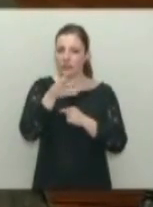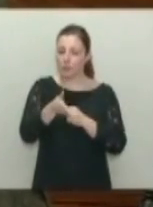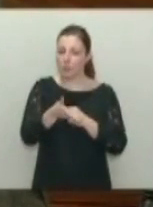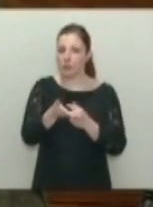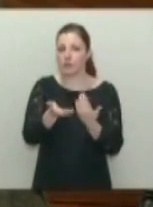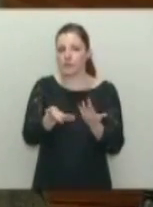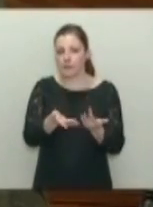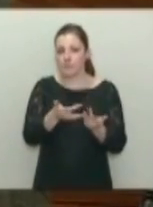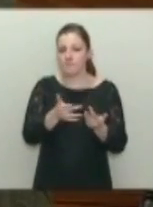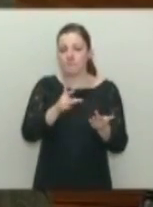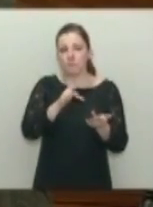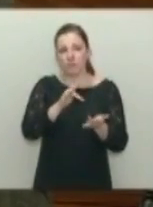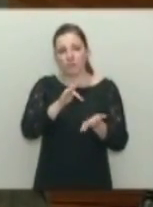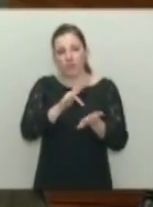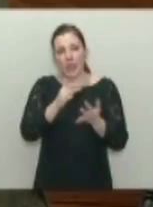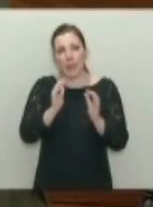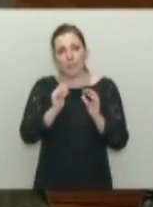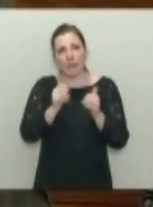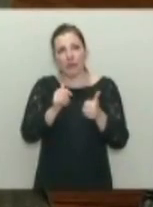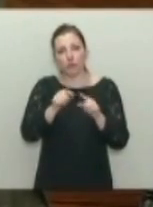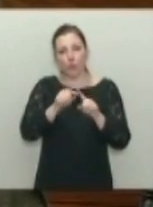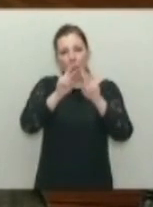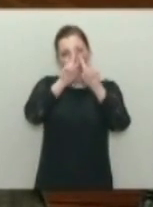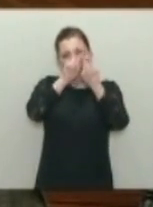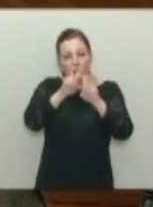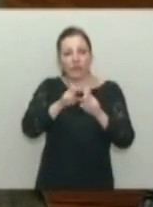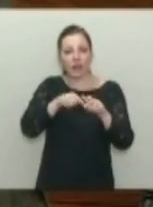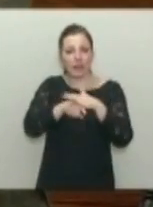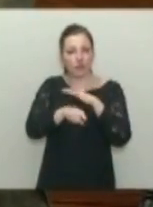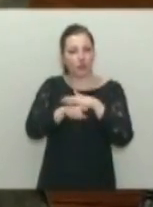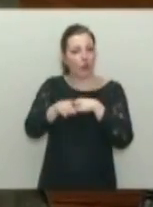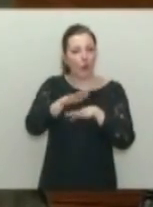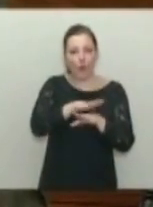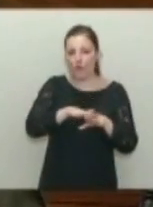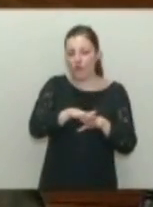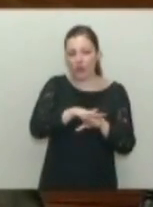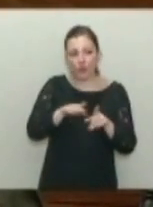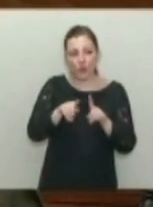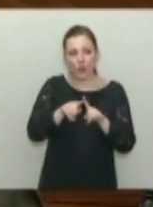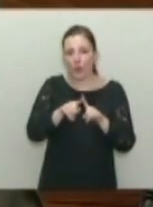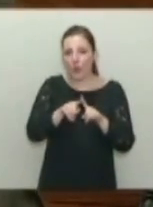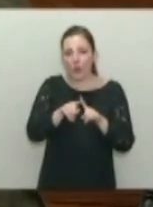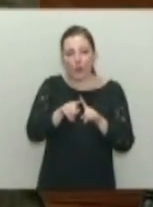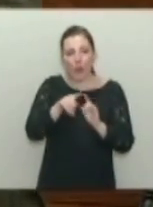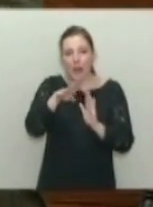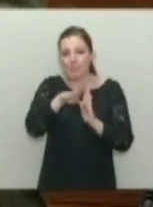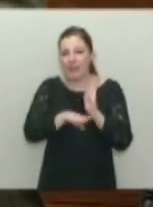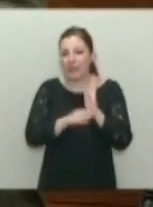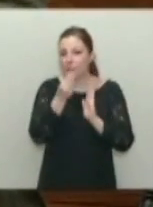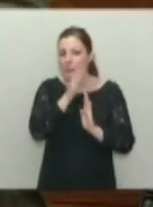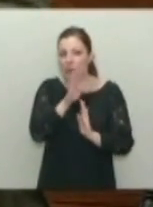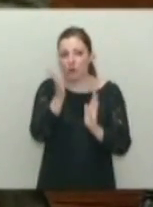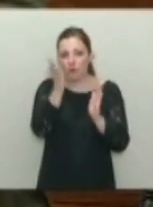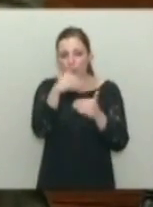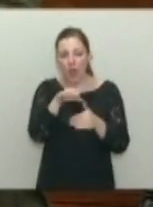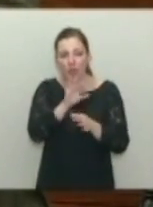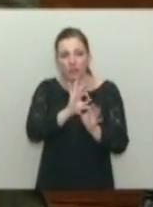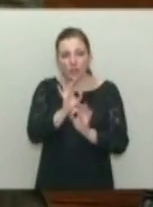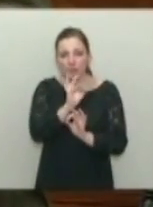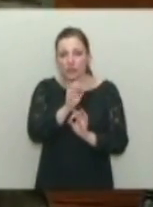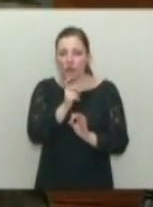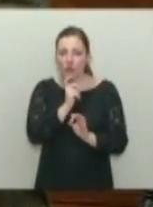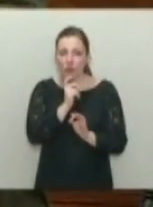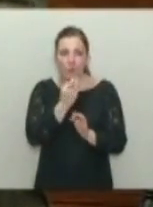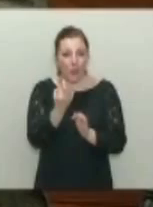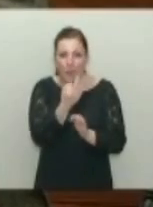de analizar la gestión de un Gobierno no hay mejor medida, o uno de los medidores más exactos es precisamente el